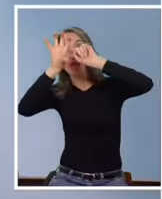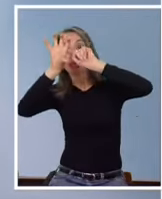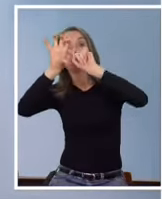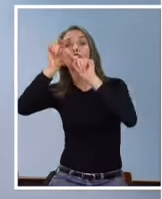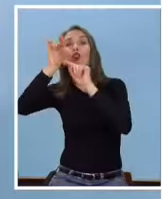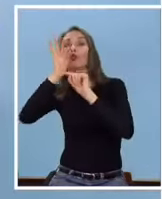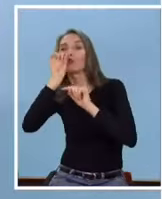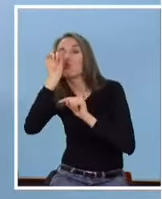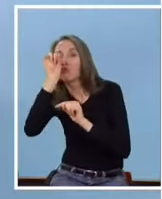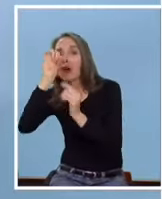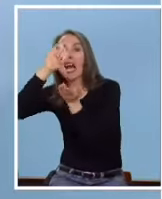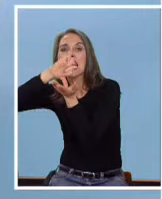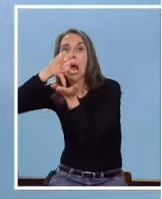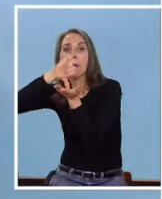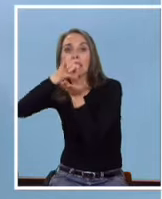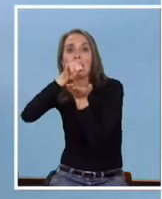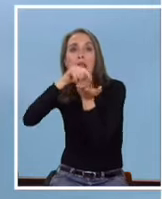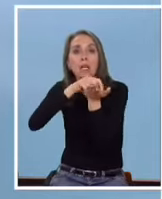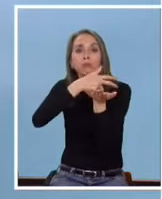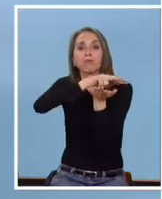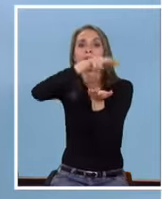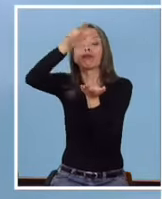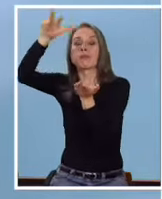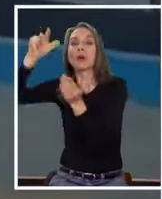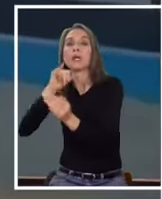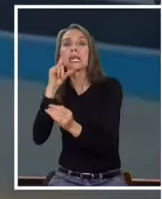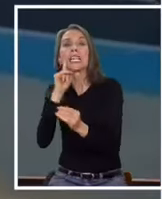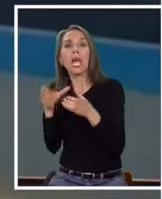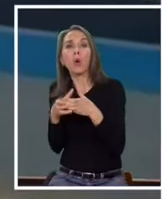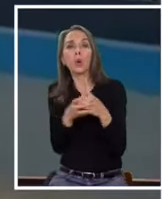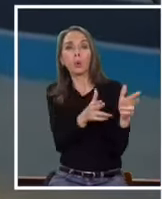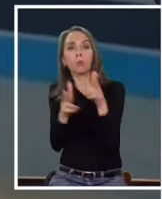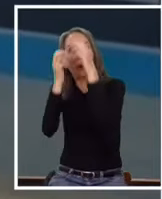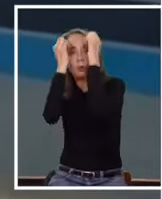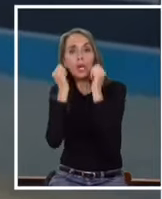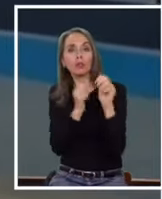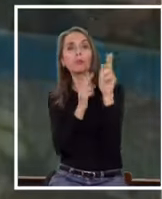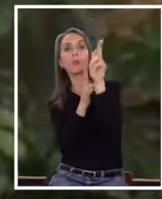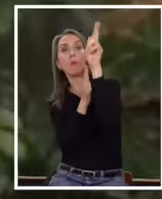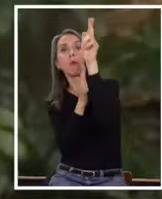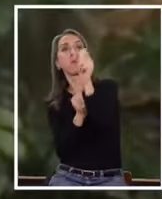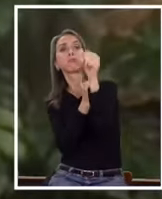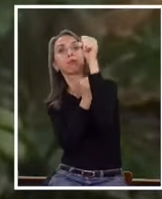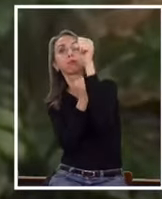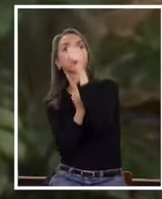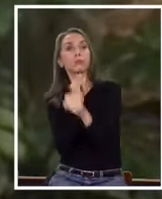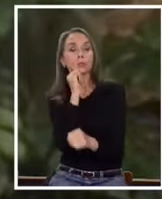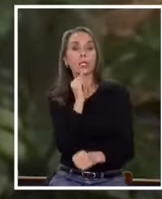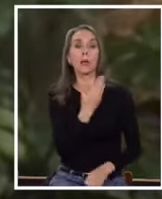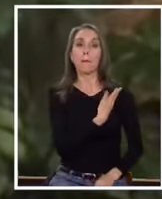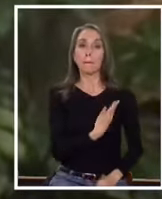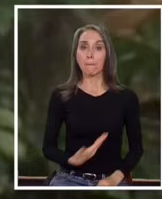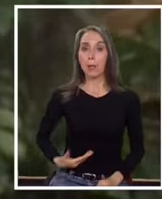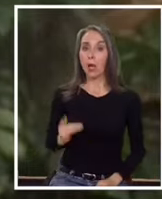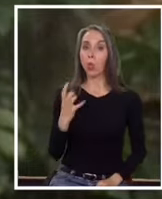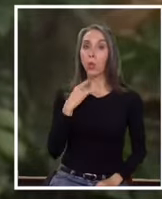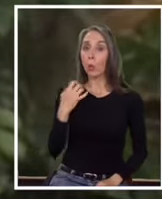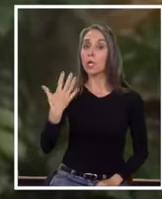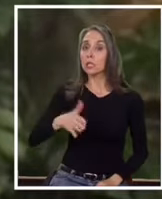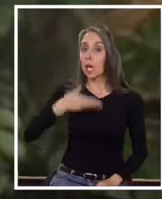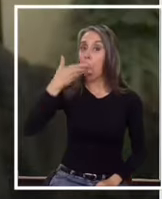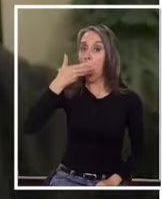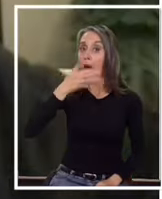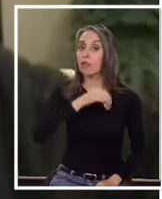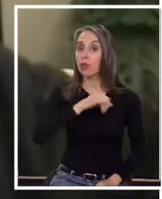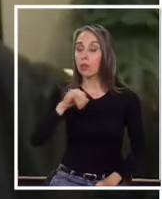identificado al grupo armado que disparó. Es una Juan, zona de hecho, muy compleja de cultivos ilícitos. Sí, de hecho, el presidente Iván Duque tuvo unas declaraciones